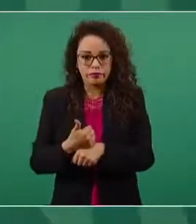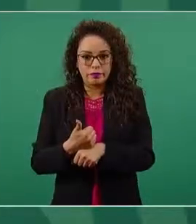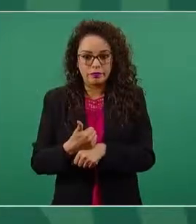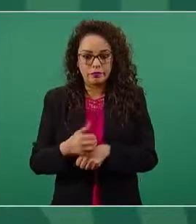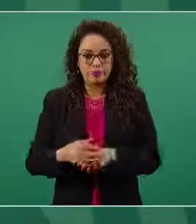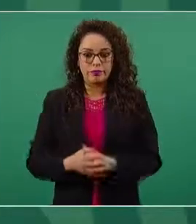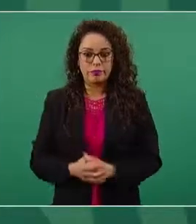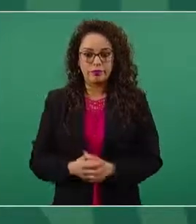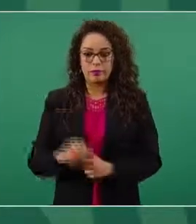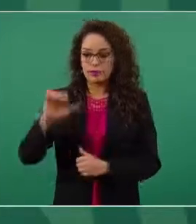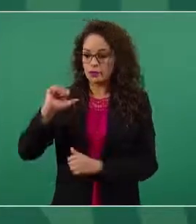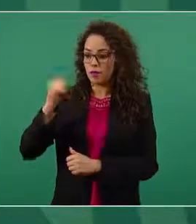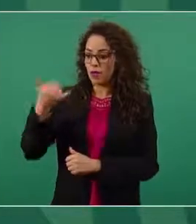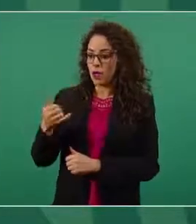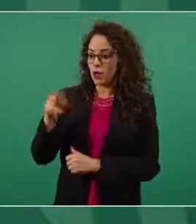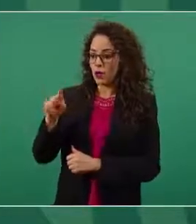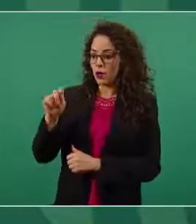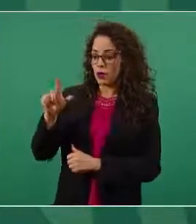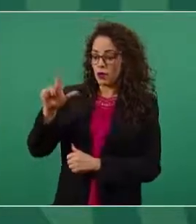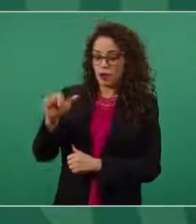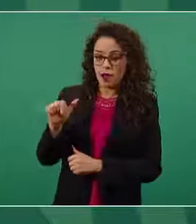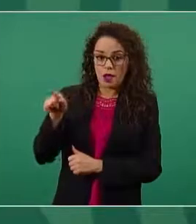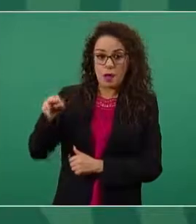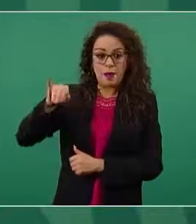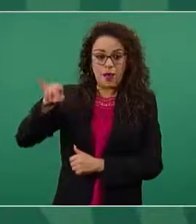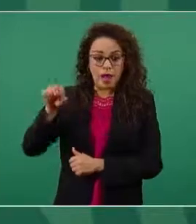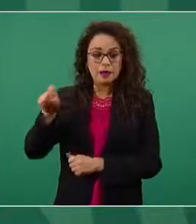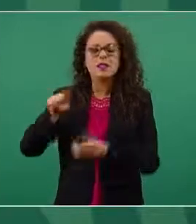los mijes tienen